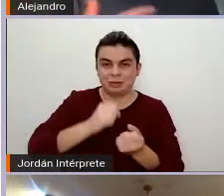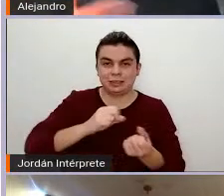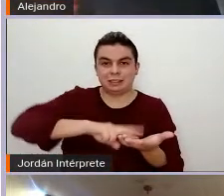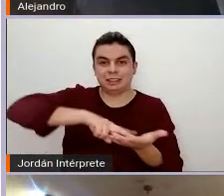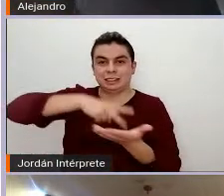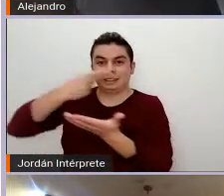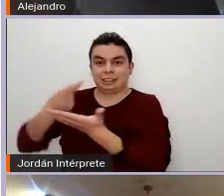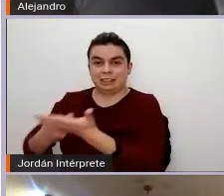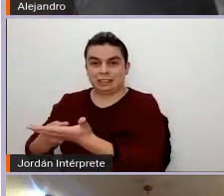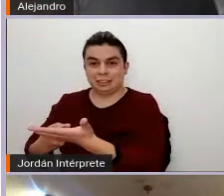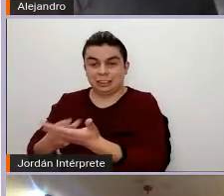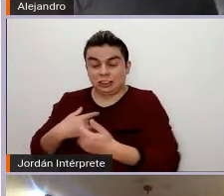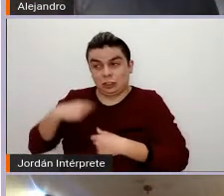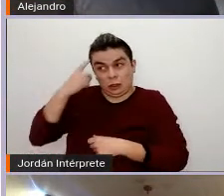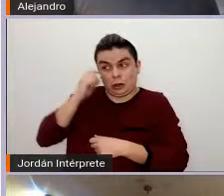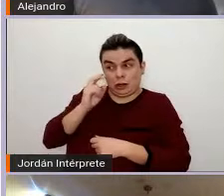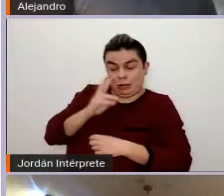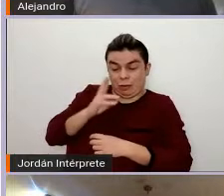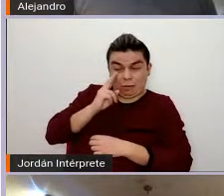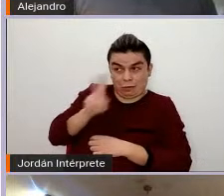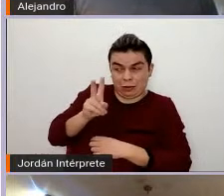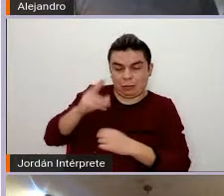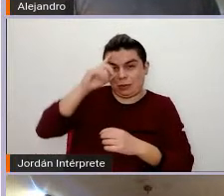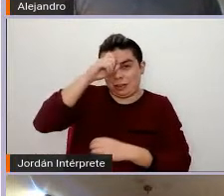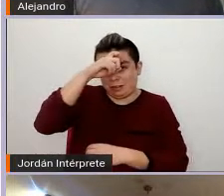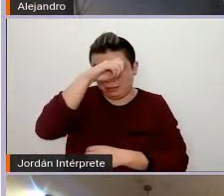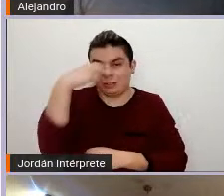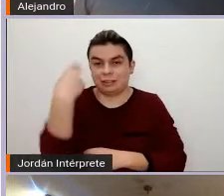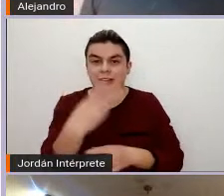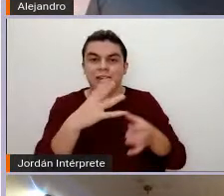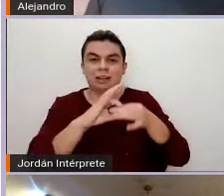para mí se ve muy difícil, y le agradezco su trabajo.